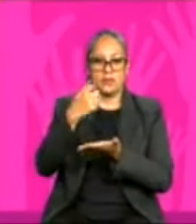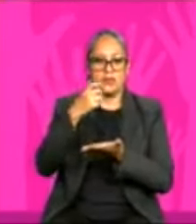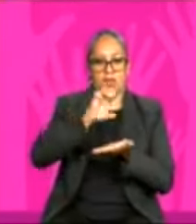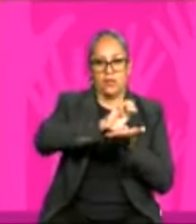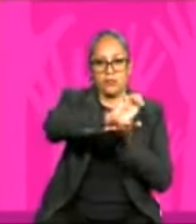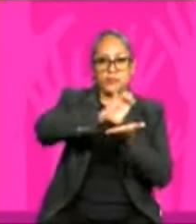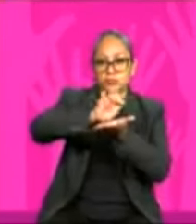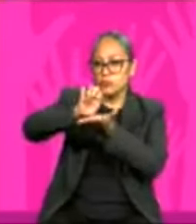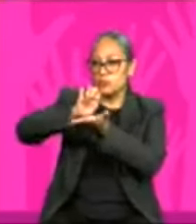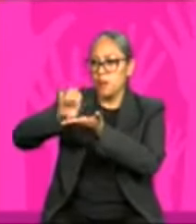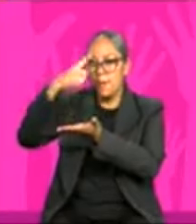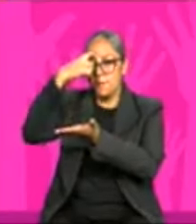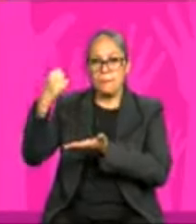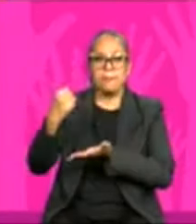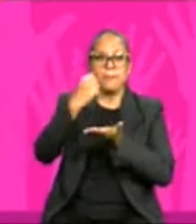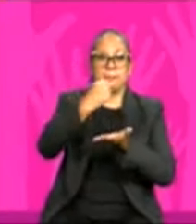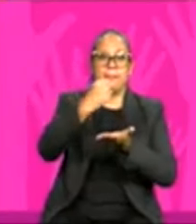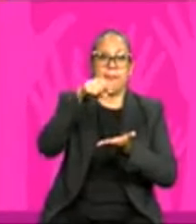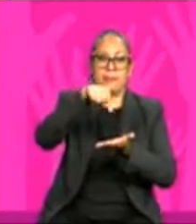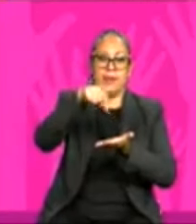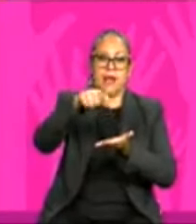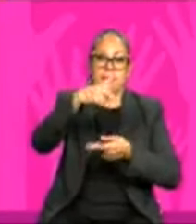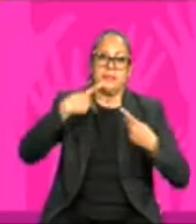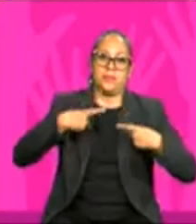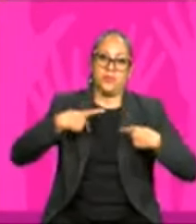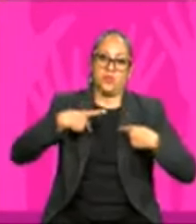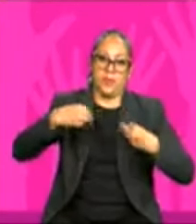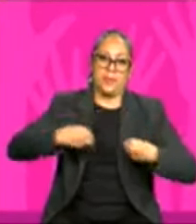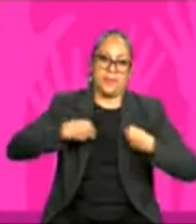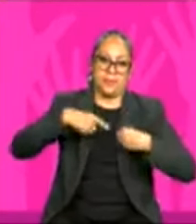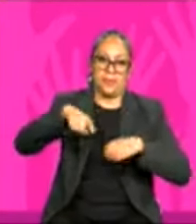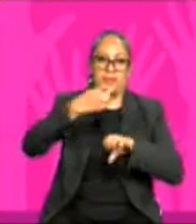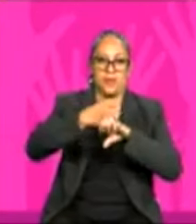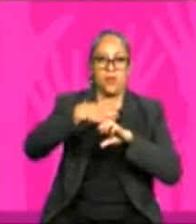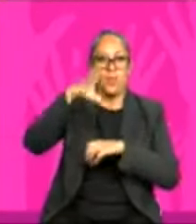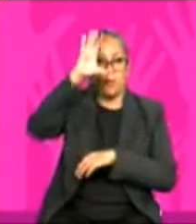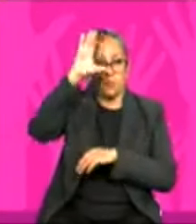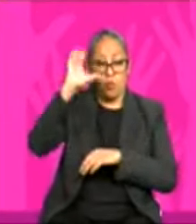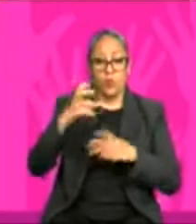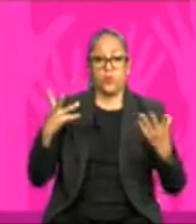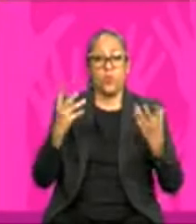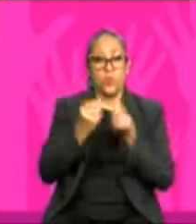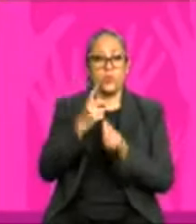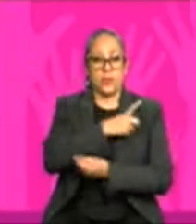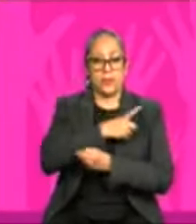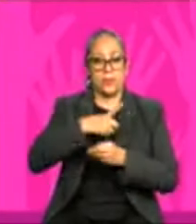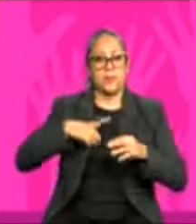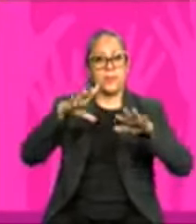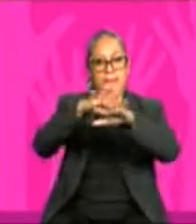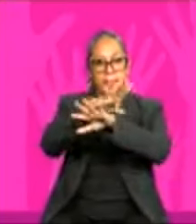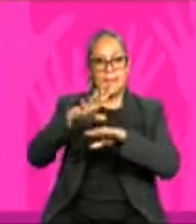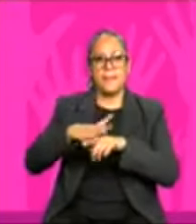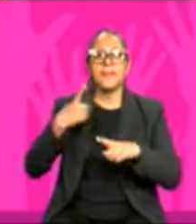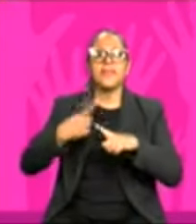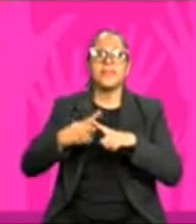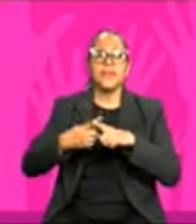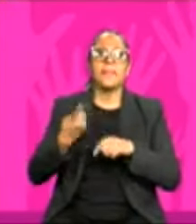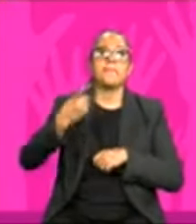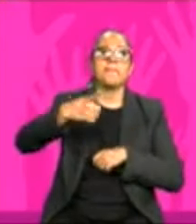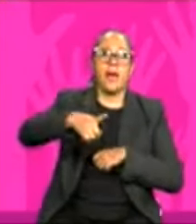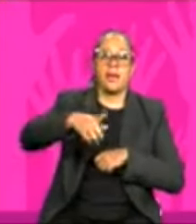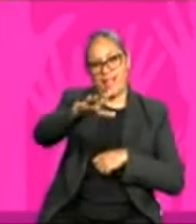que es de las y los morelenses. El cambio lo hacemos juntos, de eso estoy convencida, porque aquí el pueblo manda. Y yo